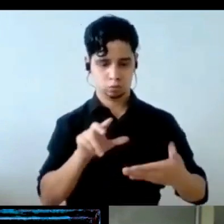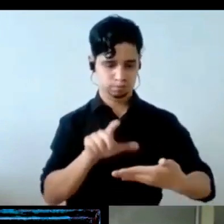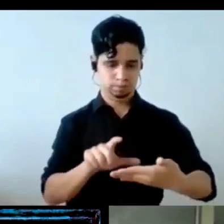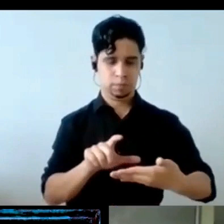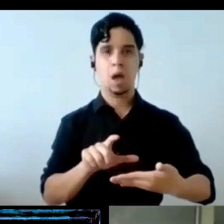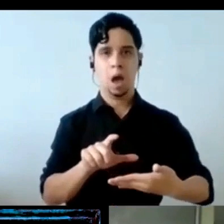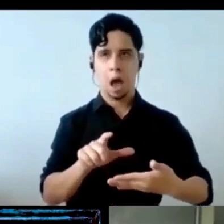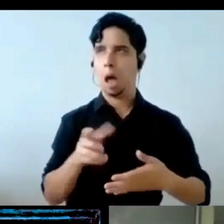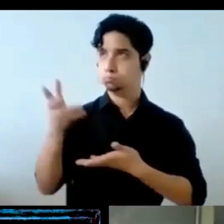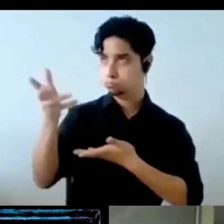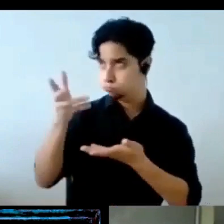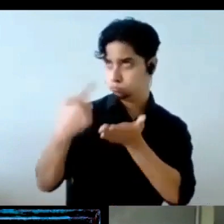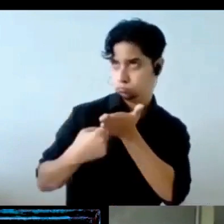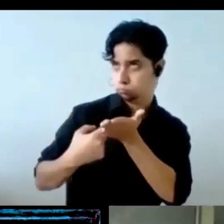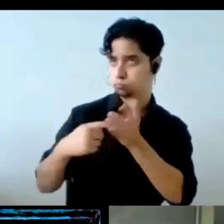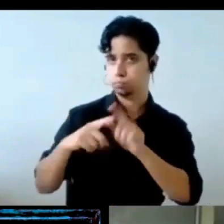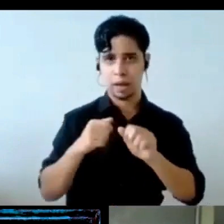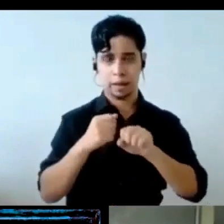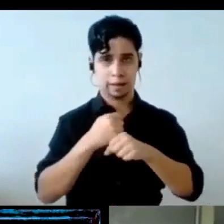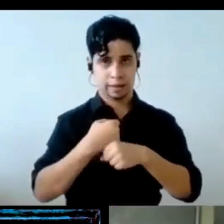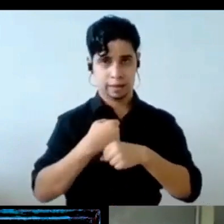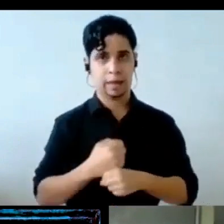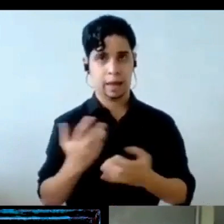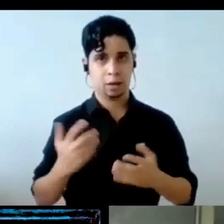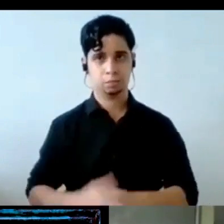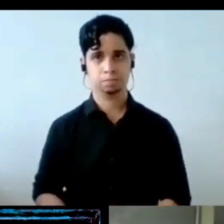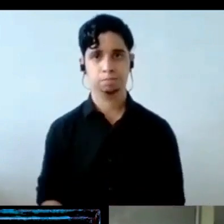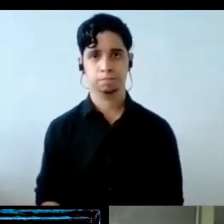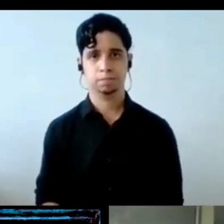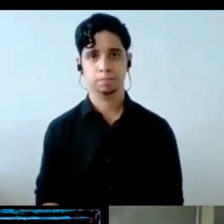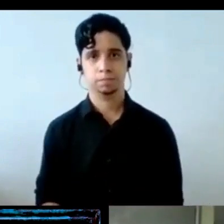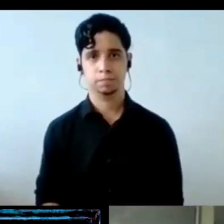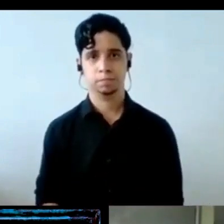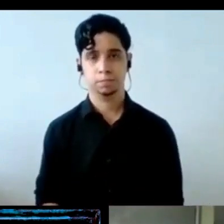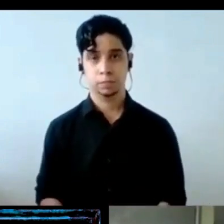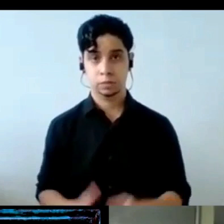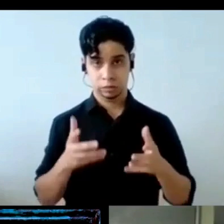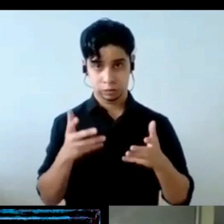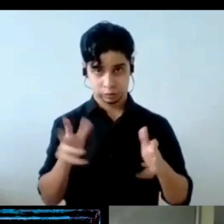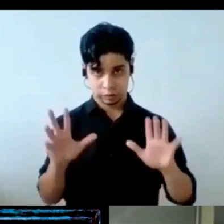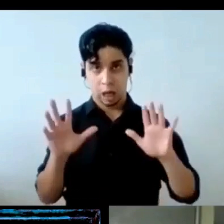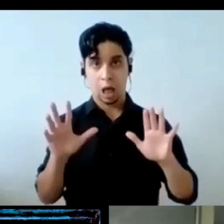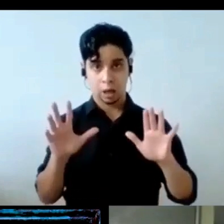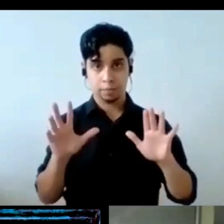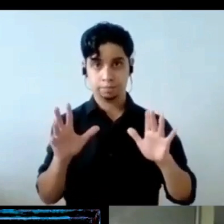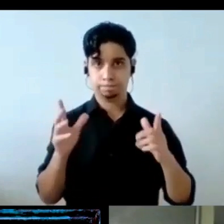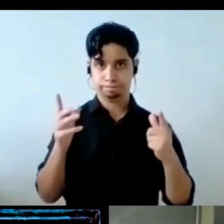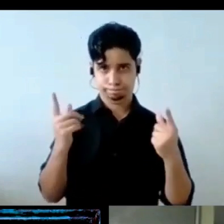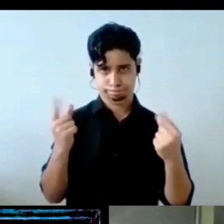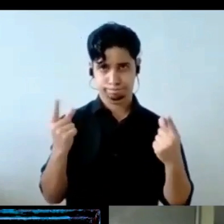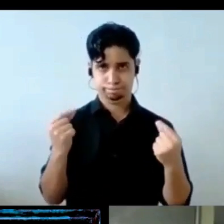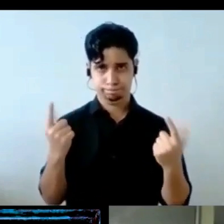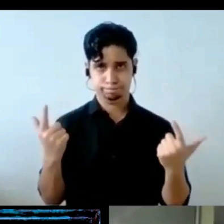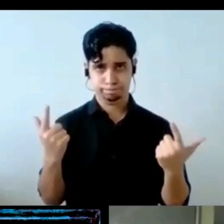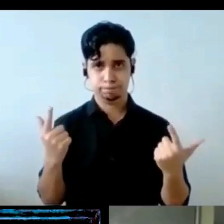de ahí vamos trabajando el diseño de la pieza que le interese. Claro. Luego que ya la pieza está confeccionada, pues se hace